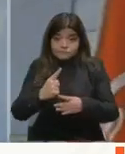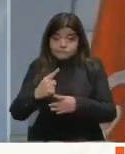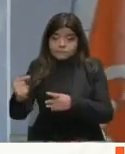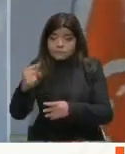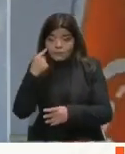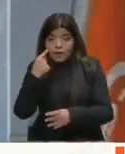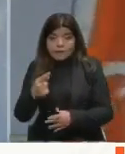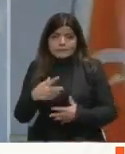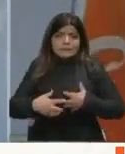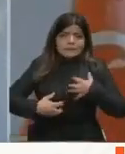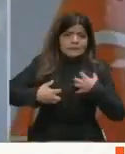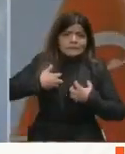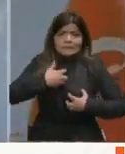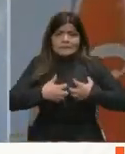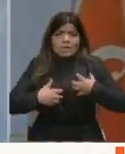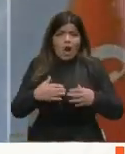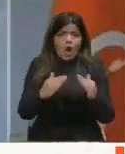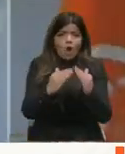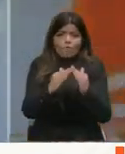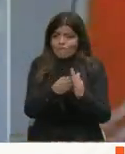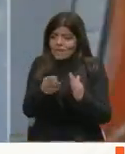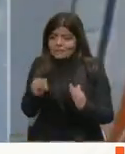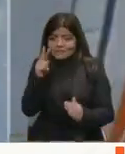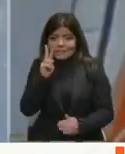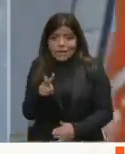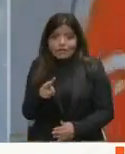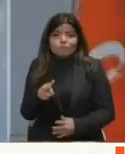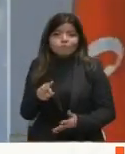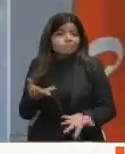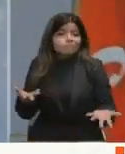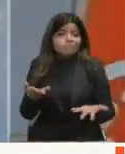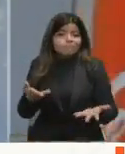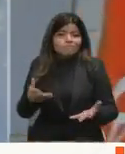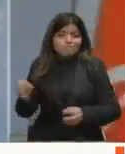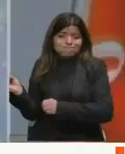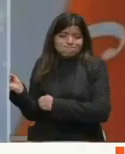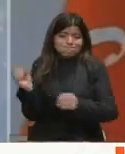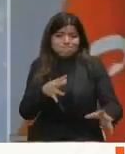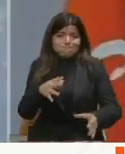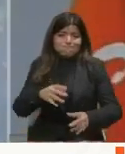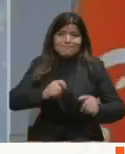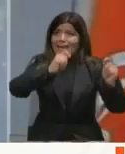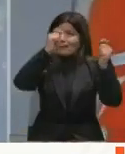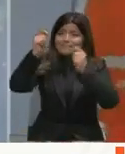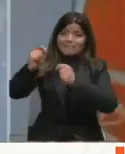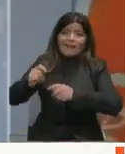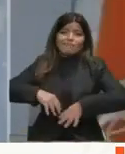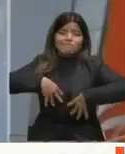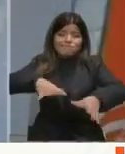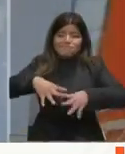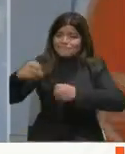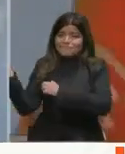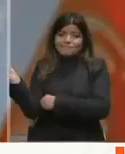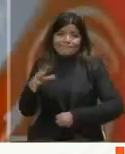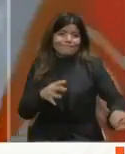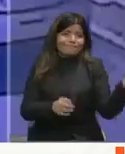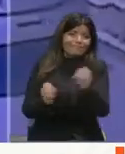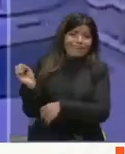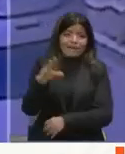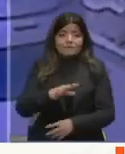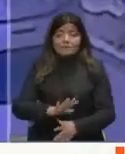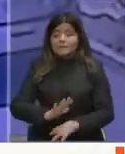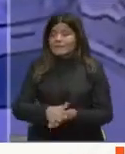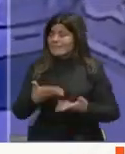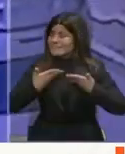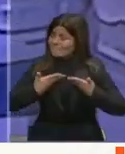aparece la desesperación. Vecinos con lo que tenían. Letreros de publicidad, tachos de basura, de todo. Cansados